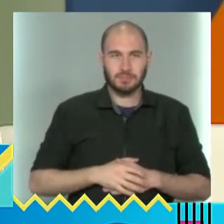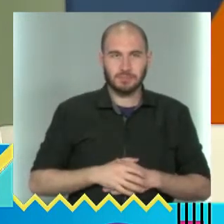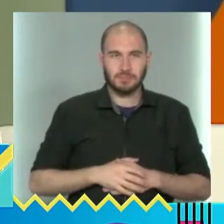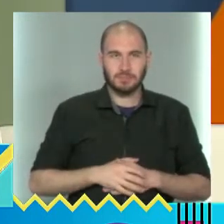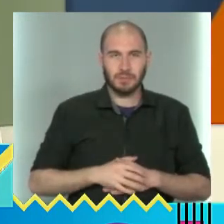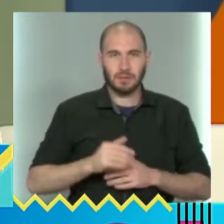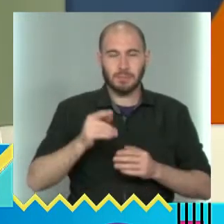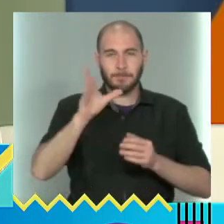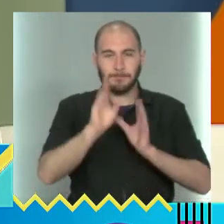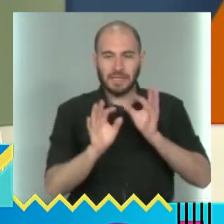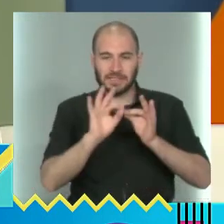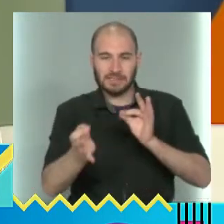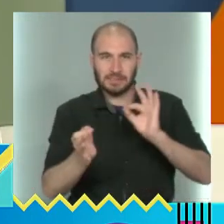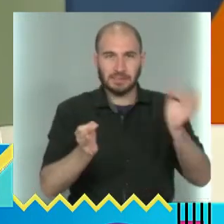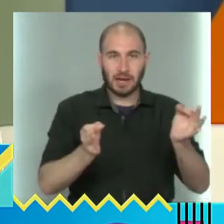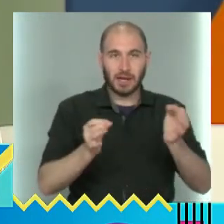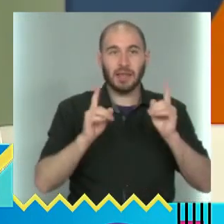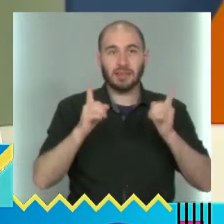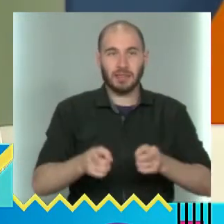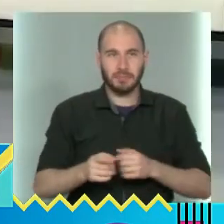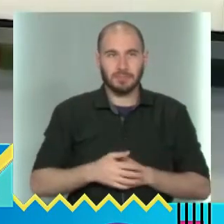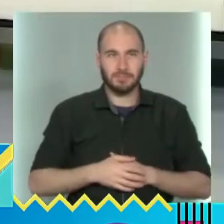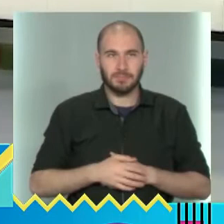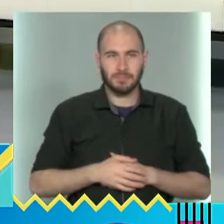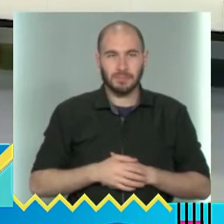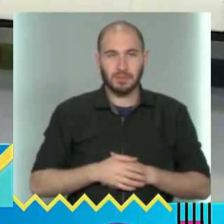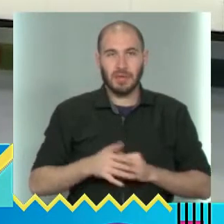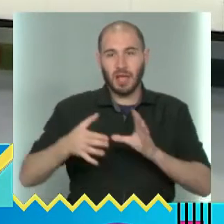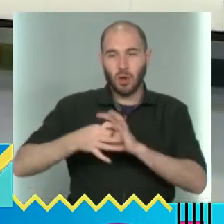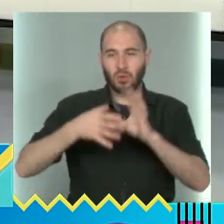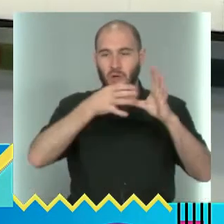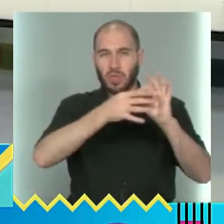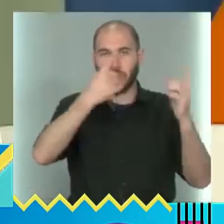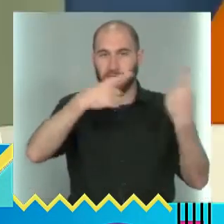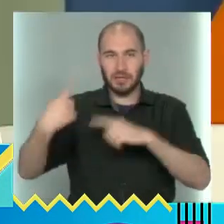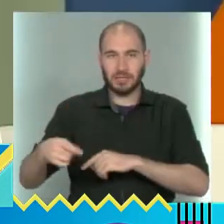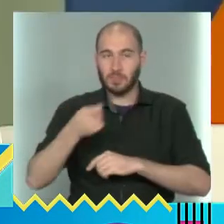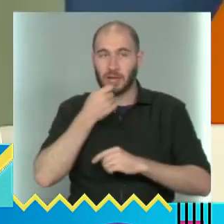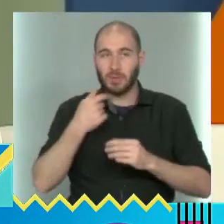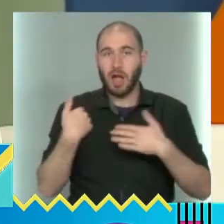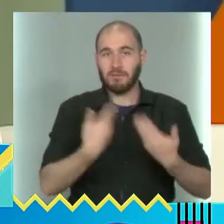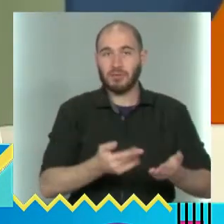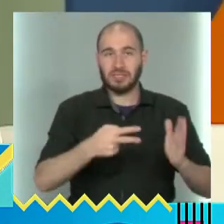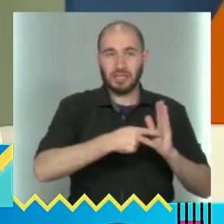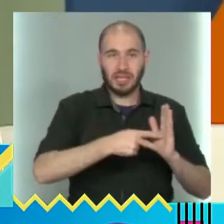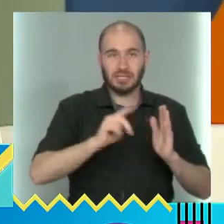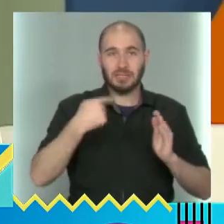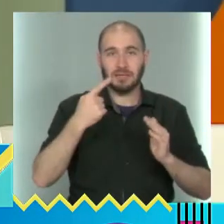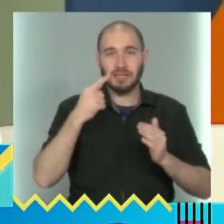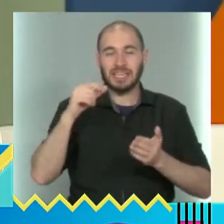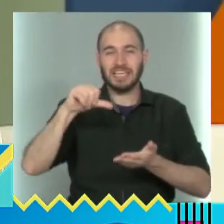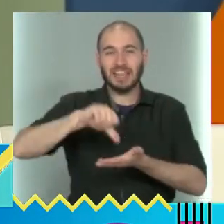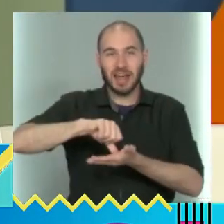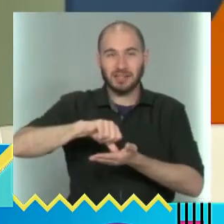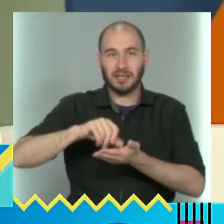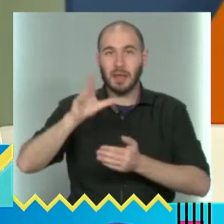Tiene vecinos que están también con aliados diferentes. Por ejemplo, uno de los aliados de Siria siempre ha sido Irán, que